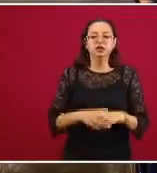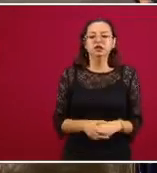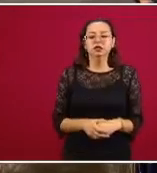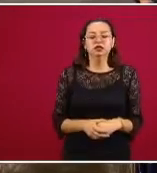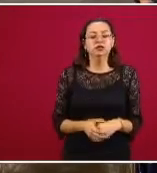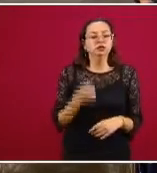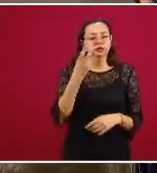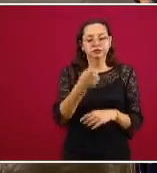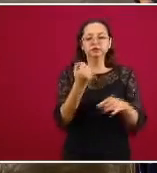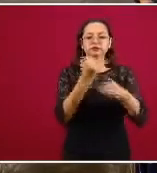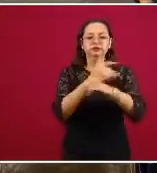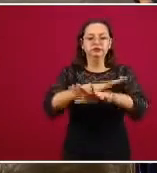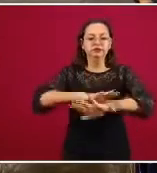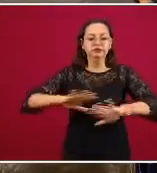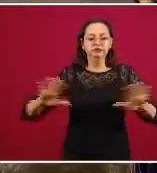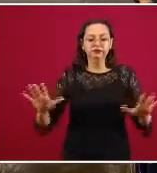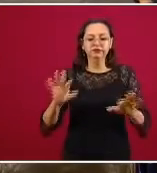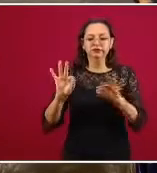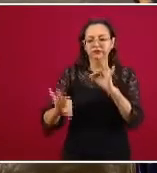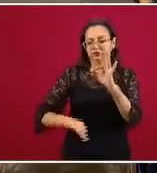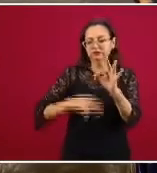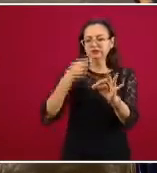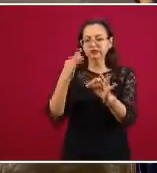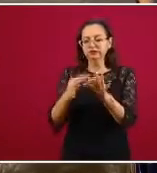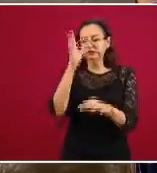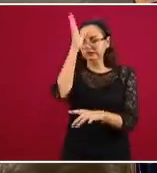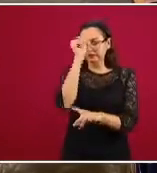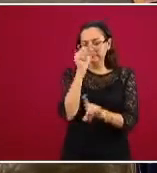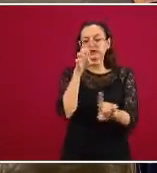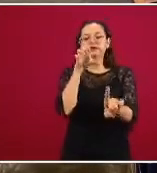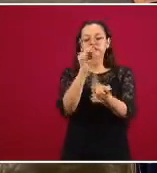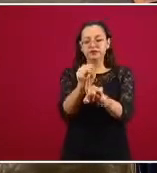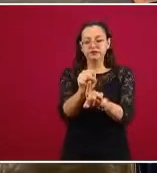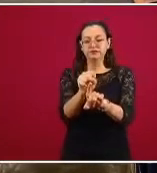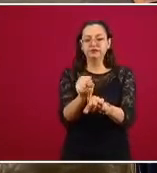eso, señor presidente, el acuerdo que se logró